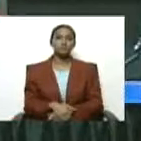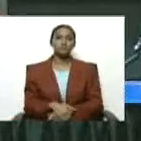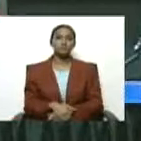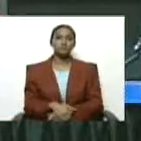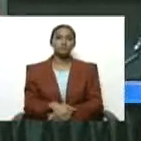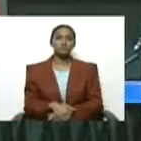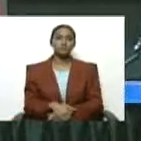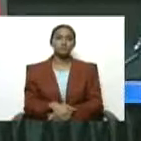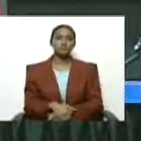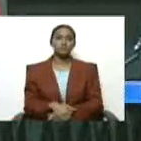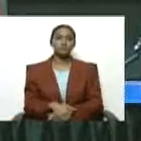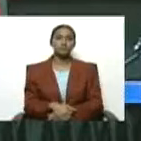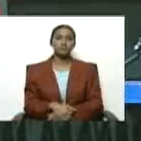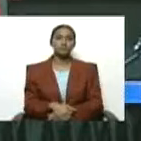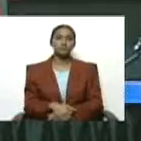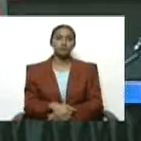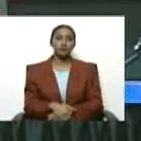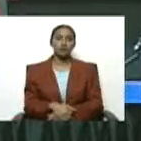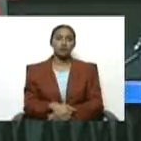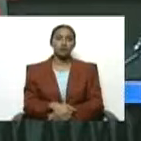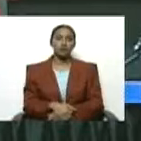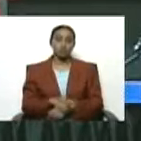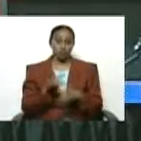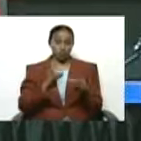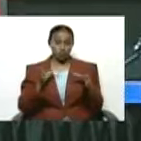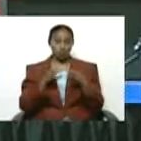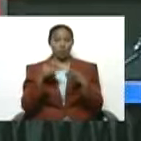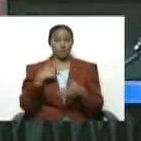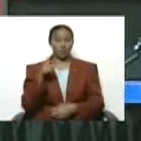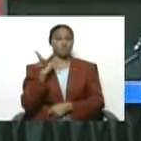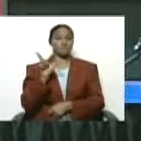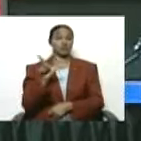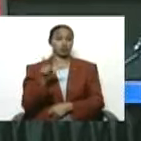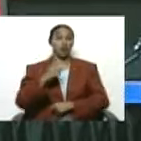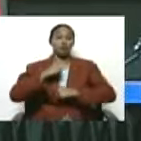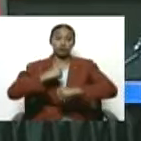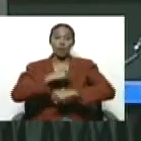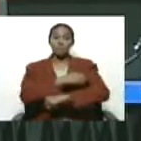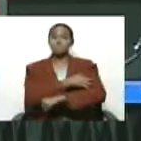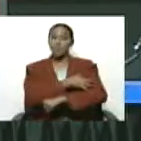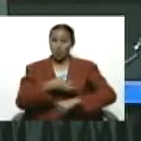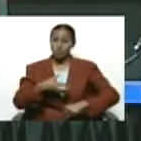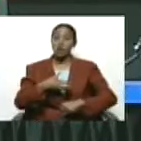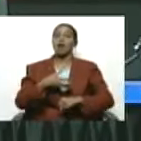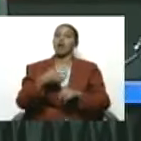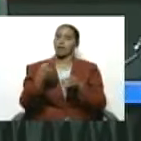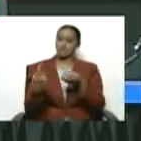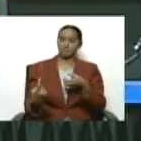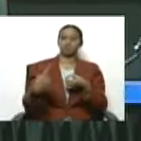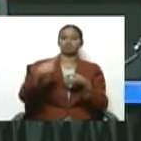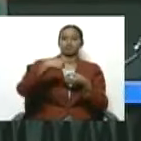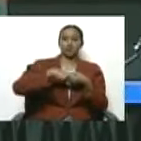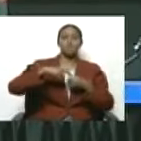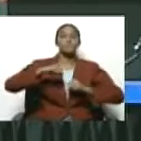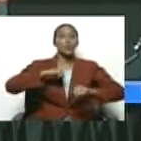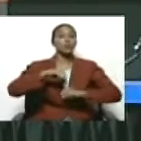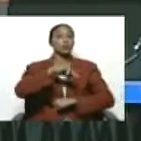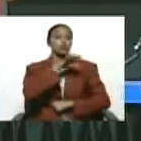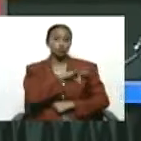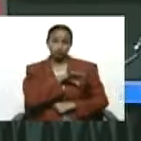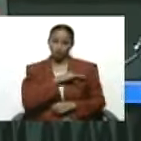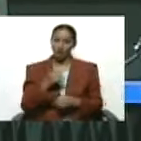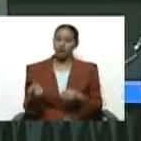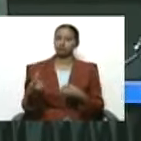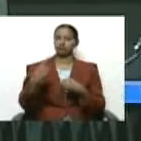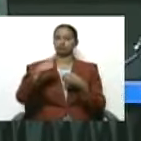Más allá de la fuerza que ya trae el partido, el PSUV, estos movimientos sociales son una verdadera fuerza de empuje.